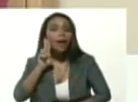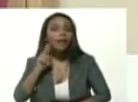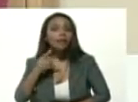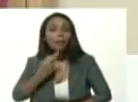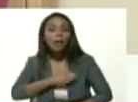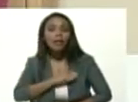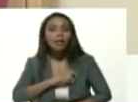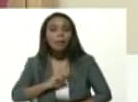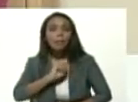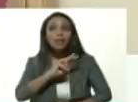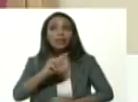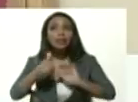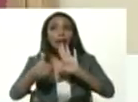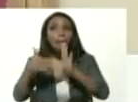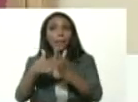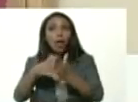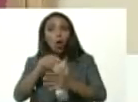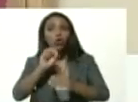28.603 casos,